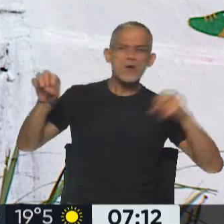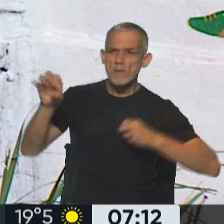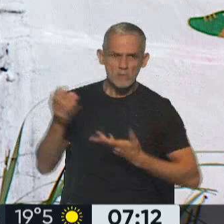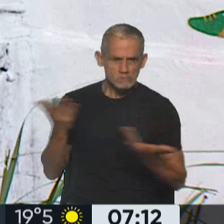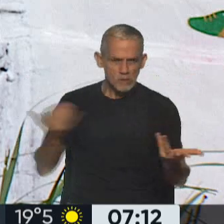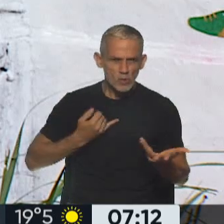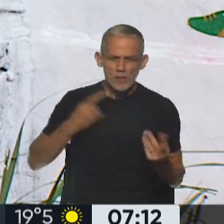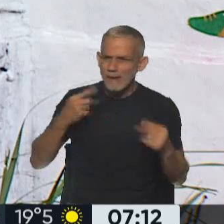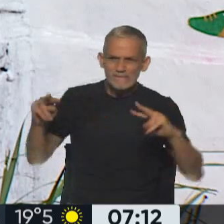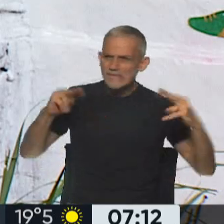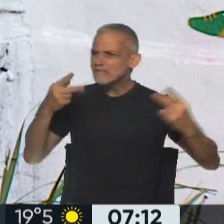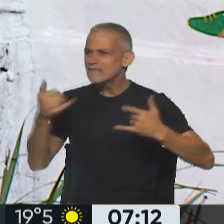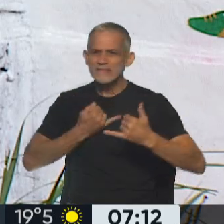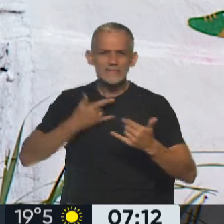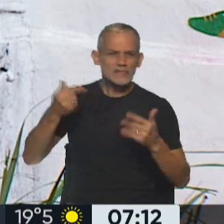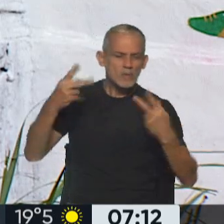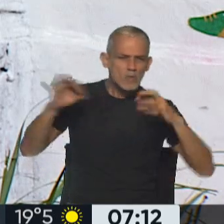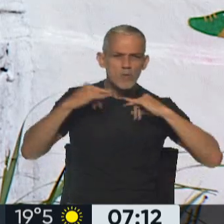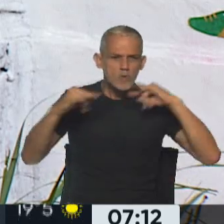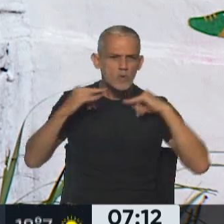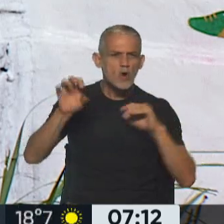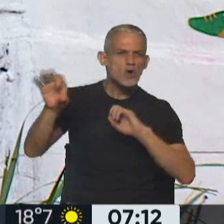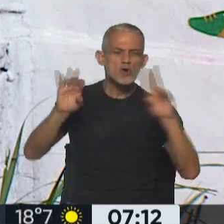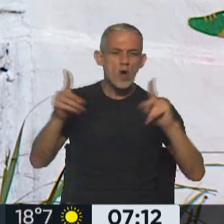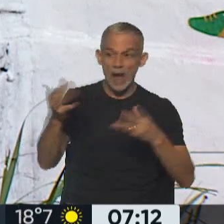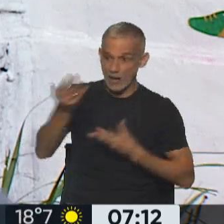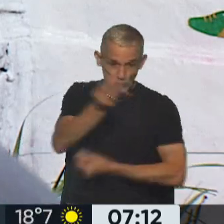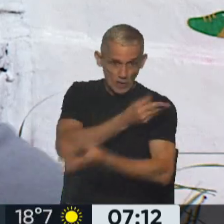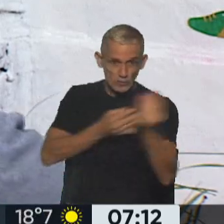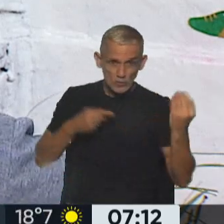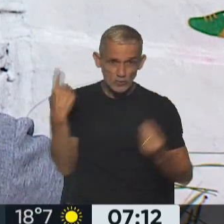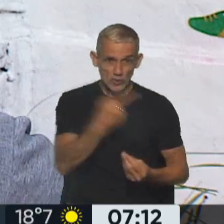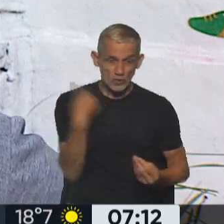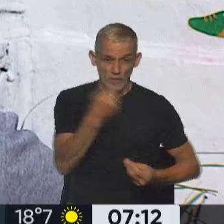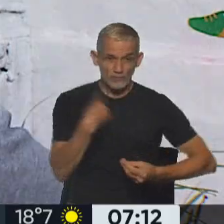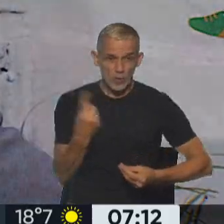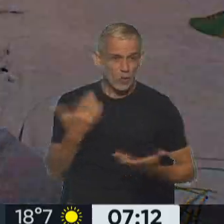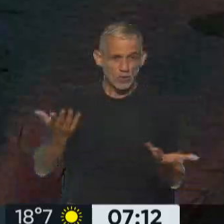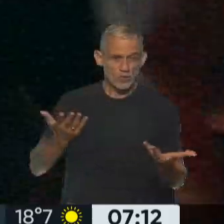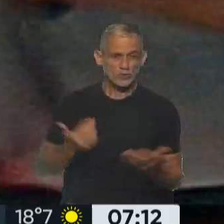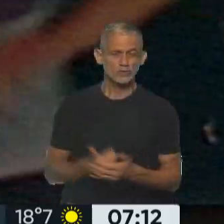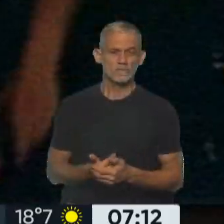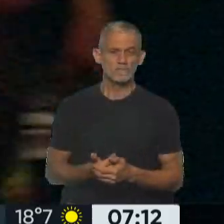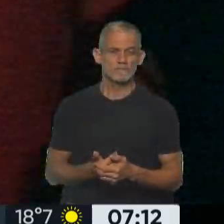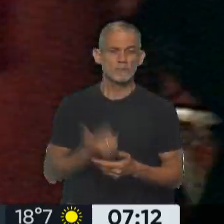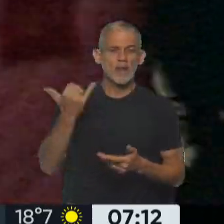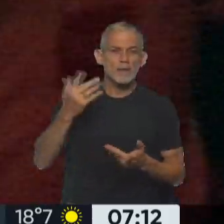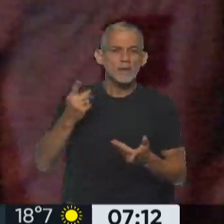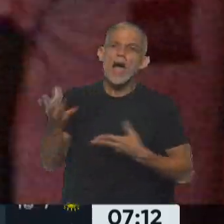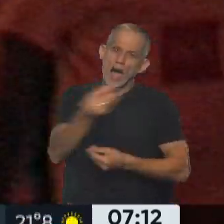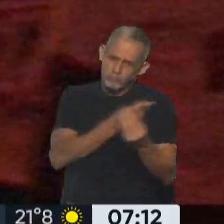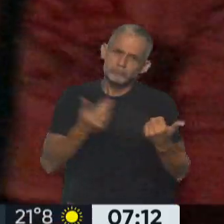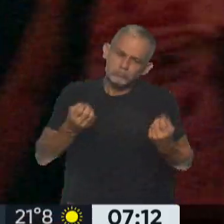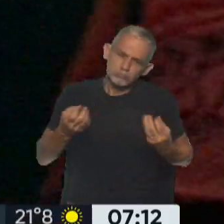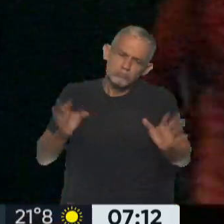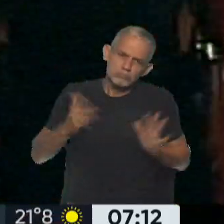Tratando de reencontrarnos, tratando de ayudarnos entre nosotros. Había la solidaridad también que se